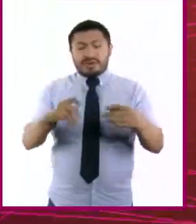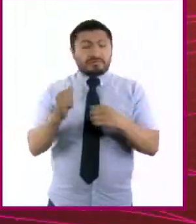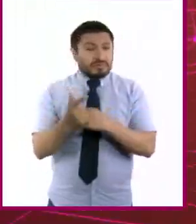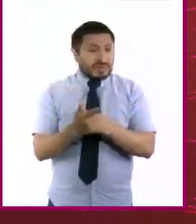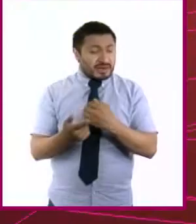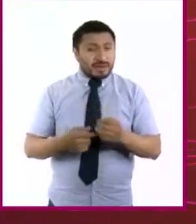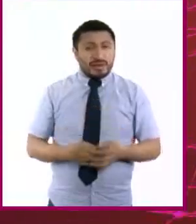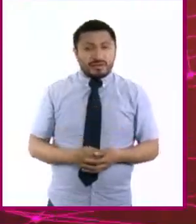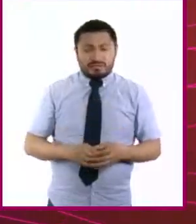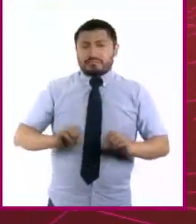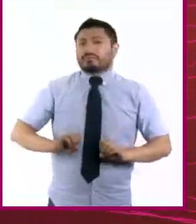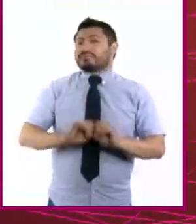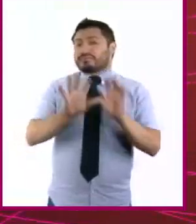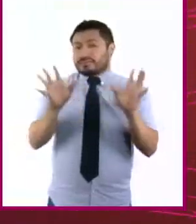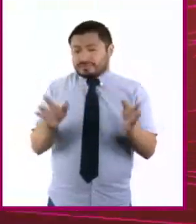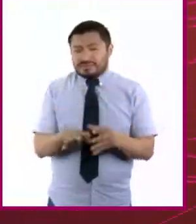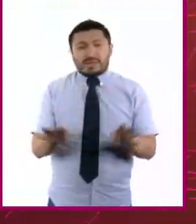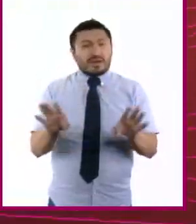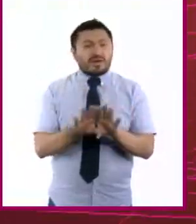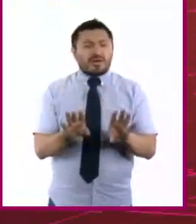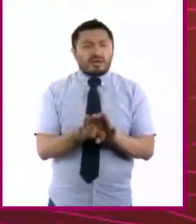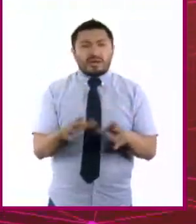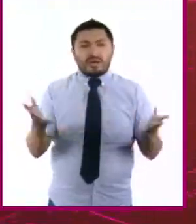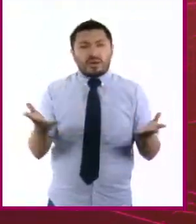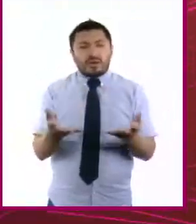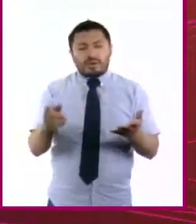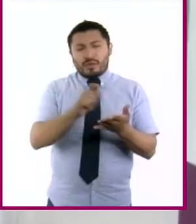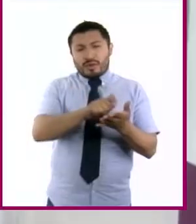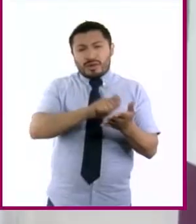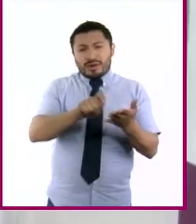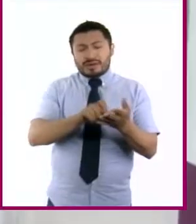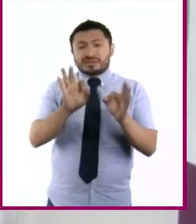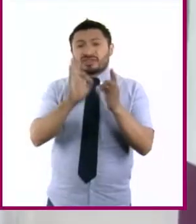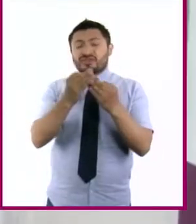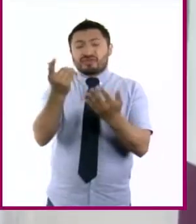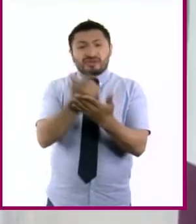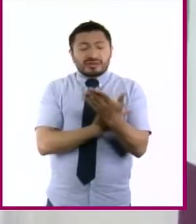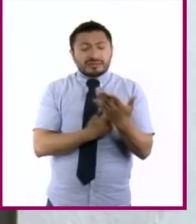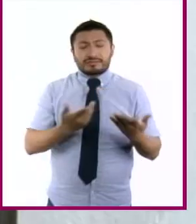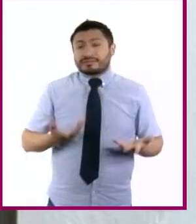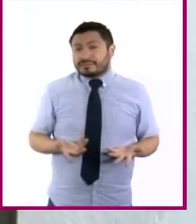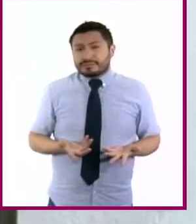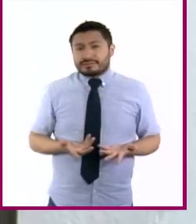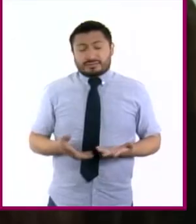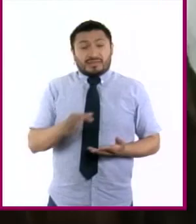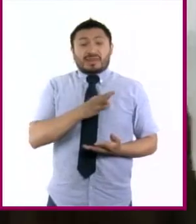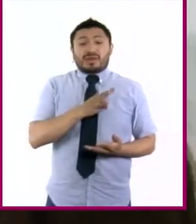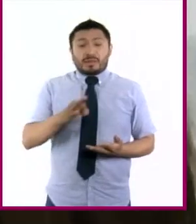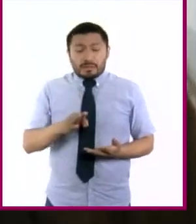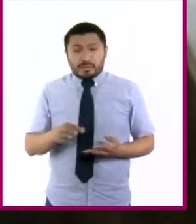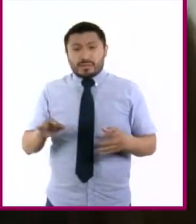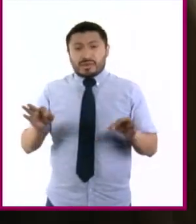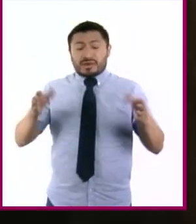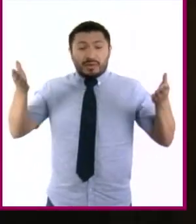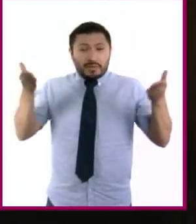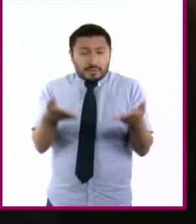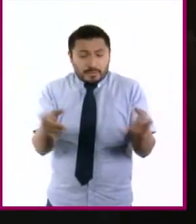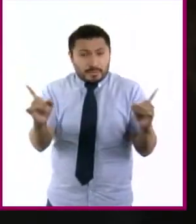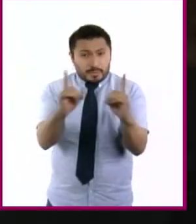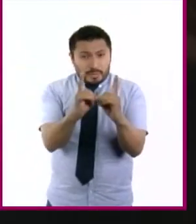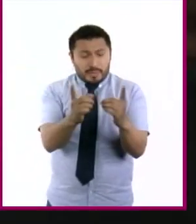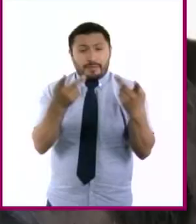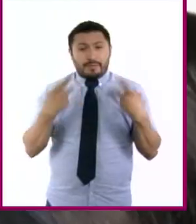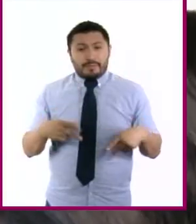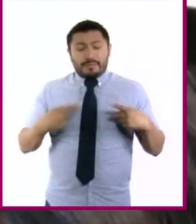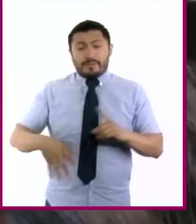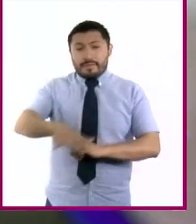Oh, claro. ¿Y cómo es que se aplican los formularios a las personas? Bueno, pues puede ser abordado de forma presencial a las personas del grupo